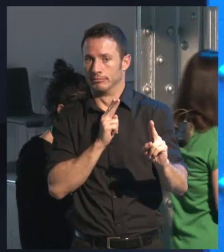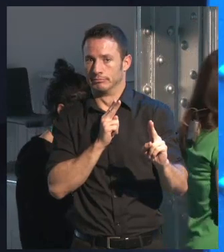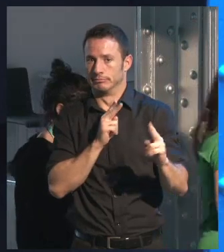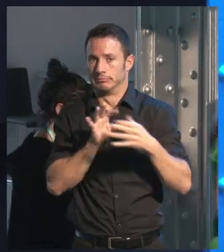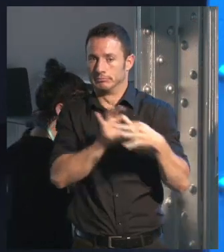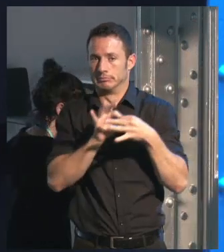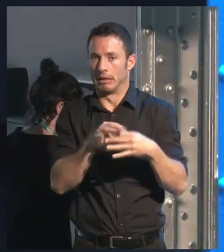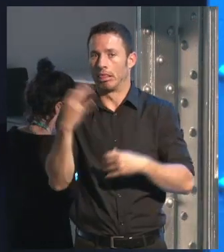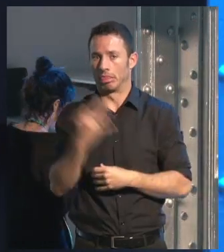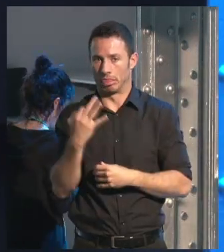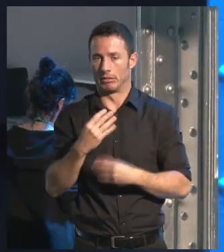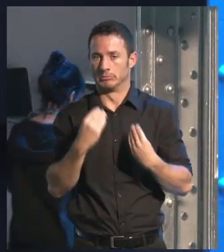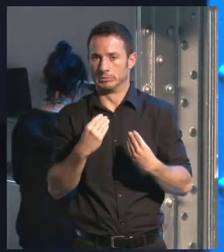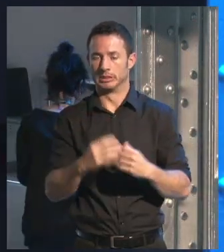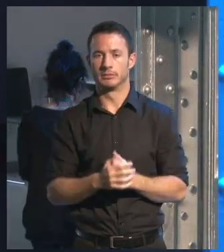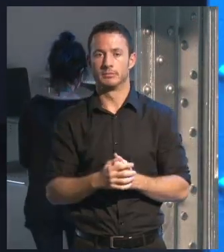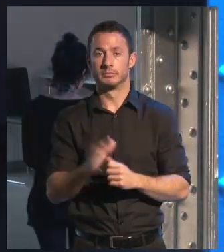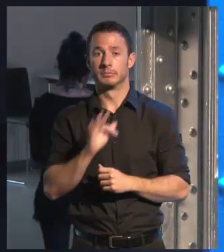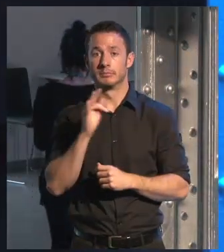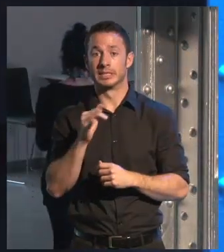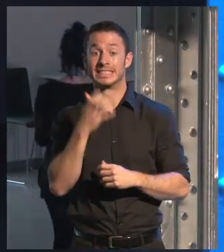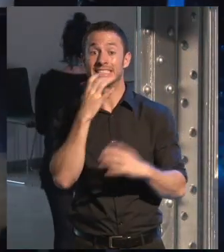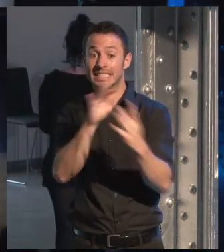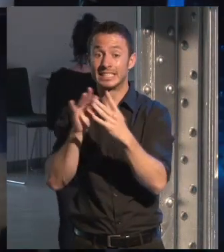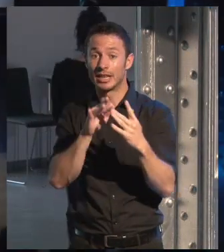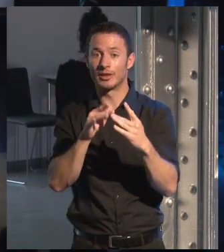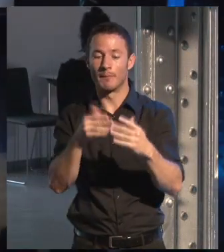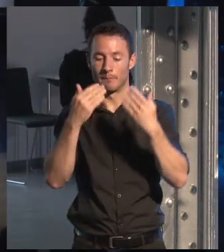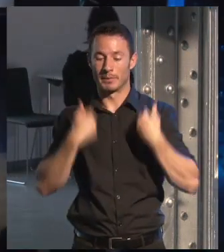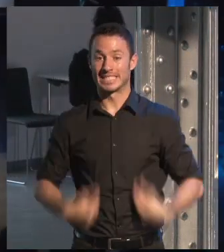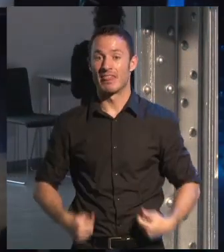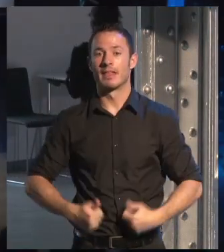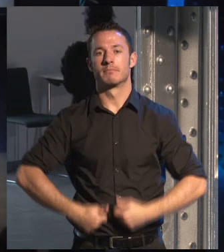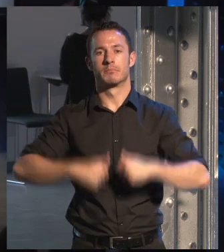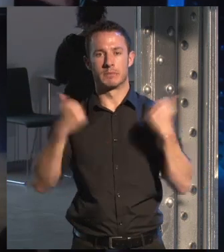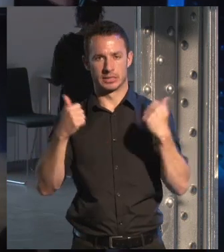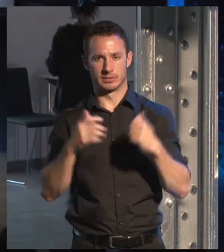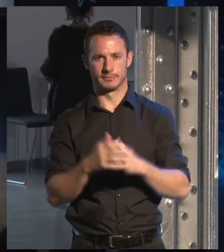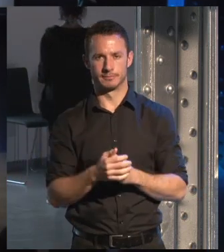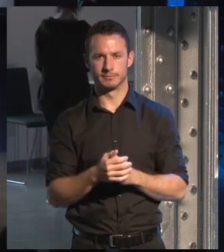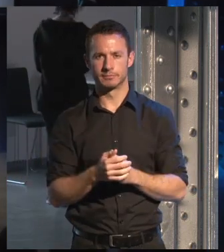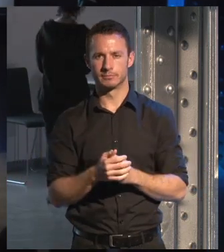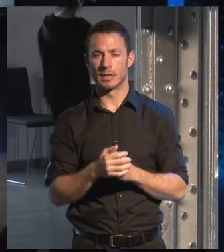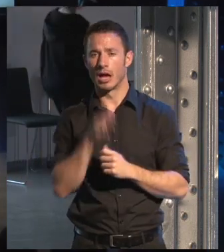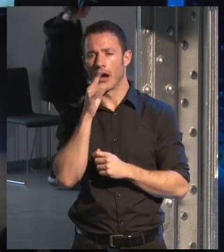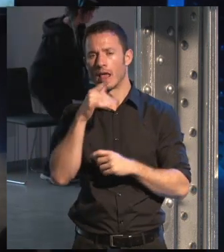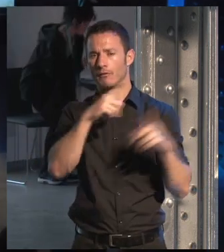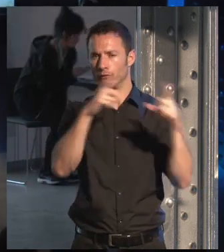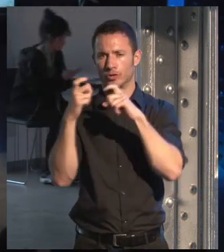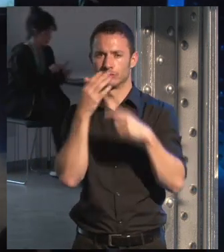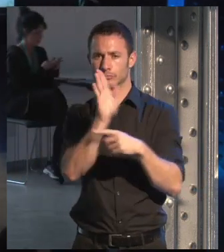Y, bueno, pues lo que hemos dicho, la interacción aumenta la presencia y tiene una componente fuerte de enganchar al usuario. Os he enseñado aquí algunas